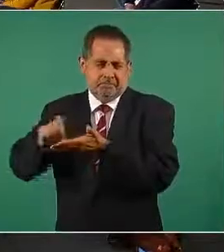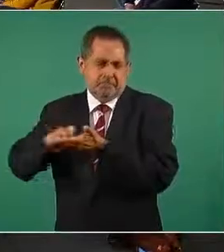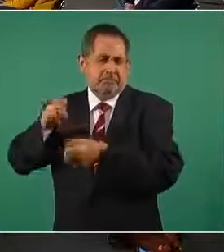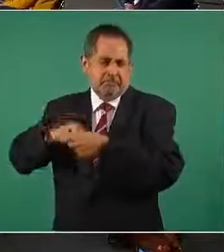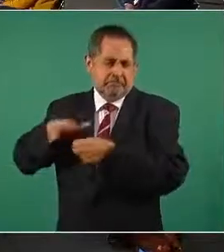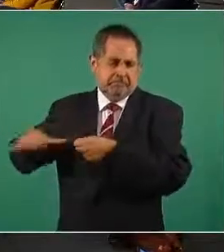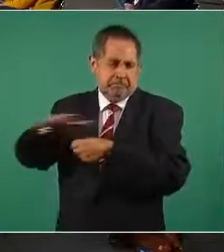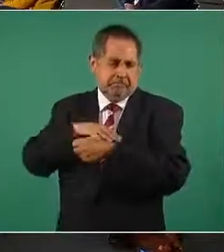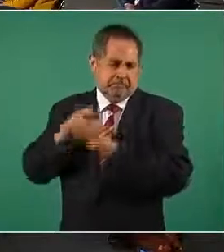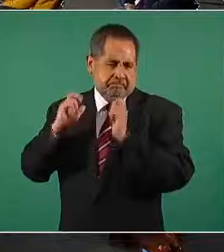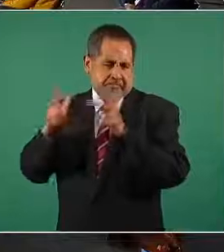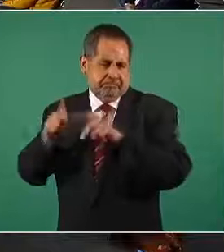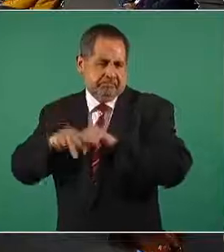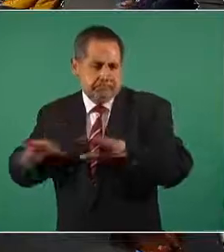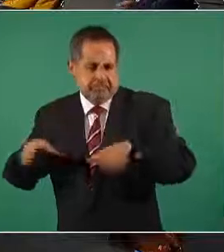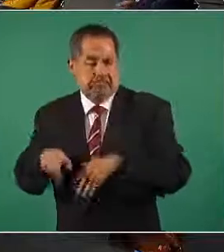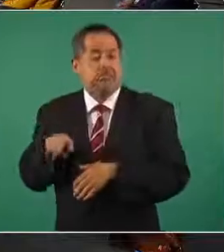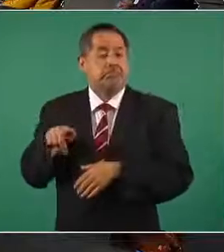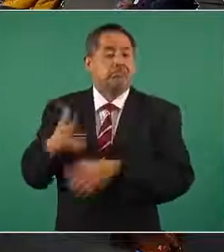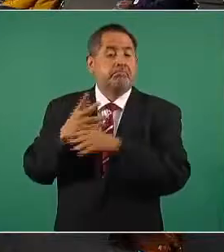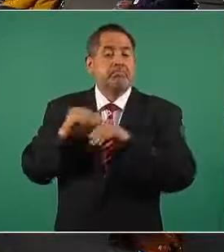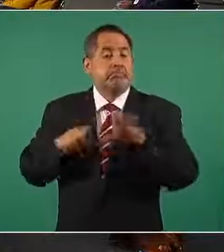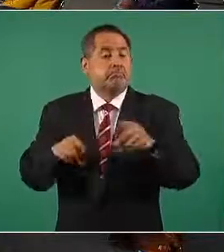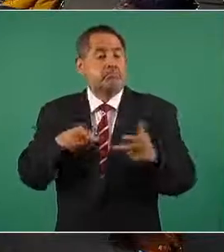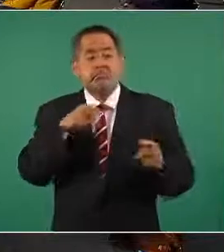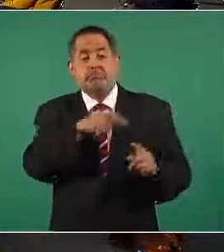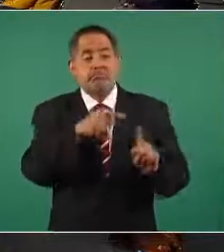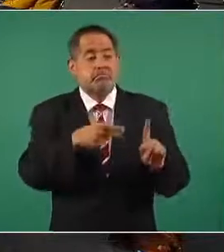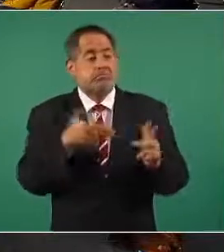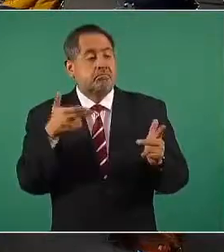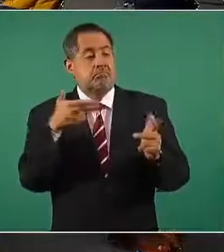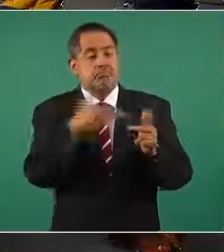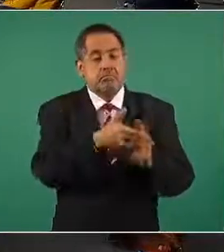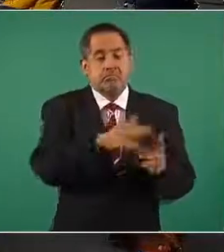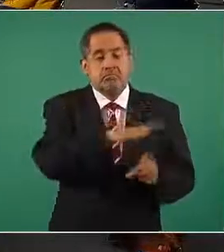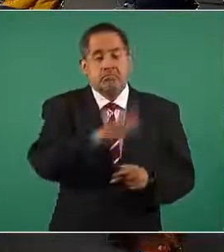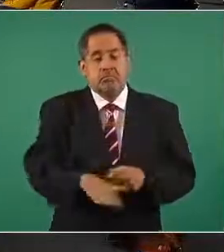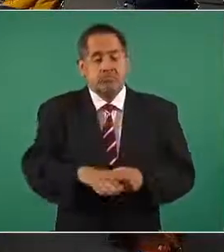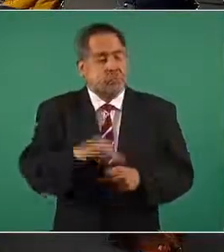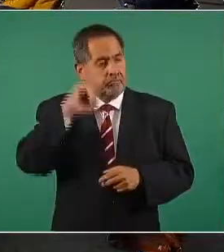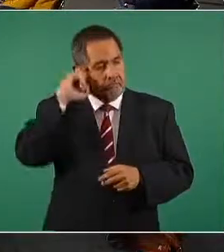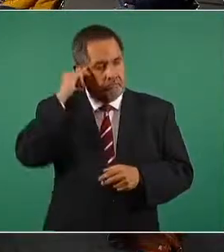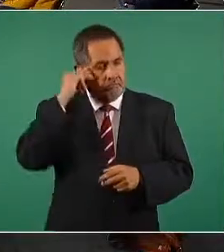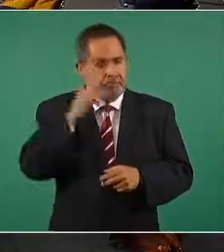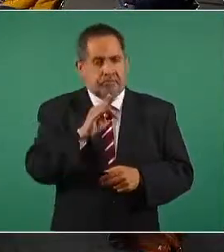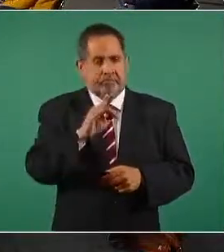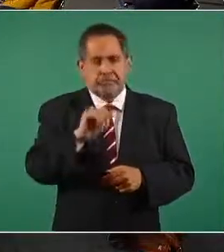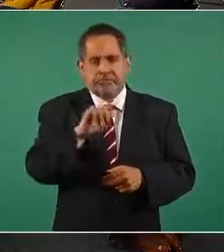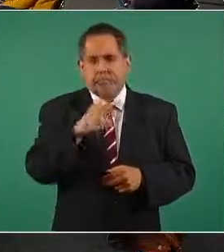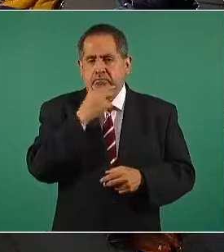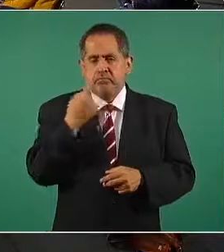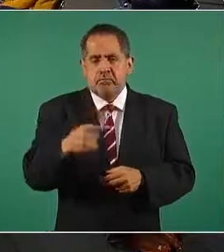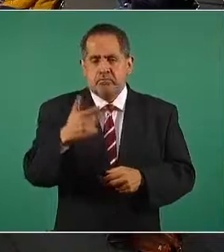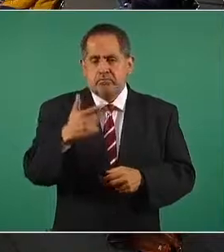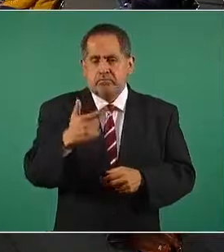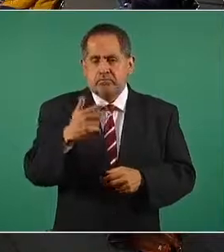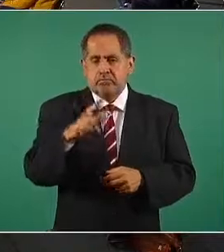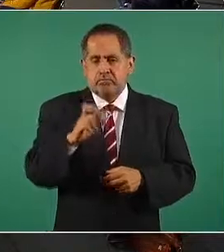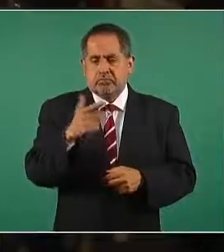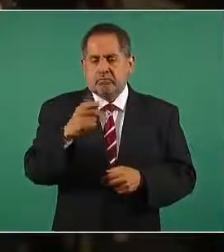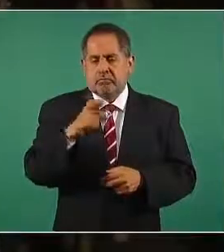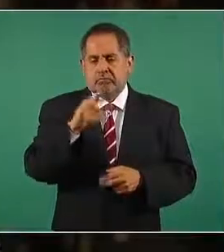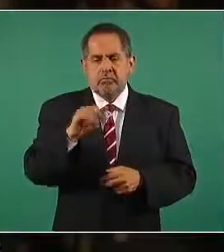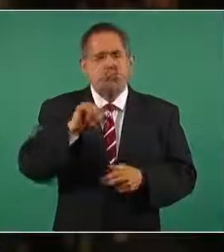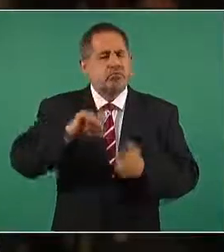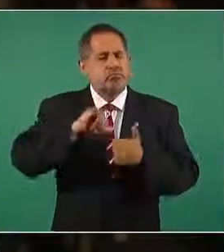Chiapas independiente, reporta el asesinato de un fiscal indígena, Gregorio Pérez Gómez. ¿Qué reporte le dieron a usted